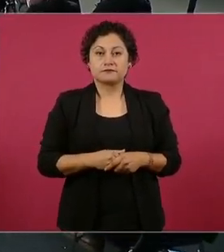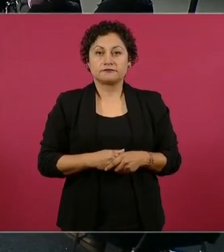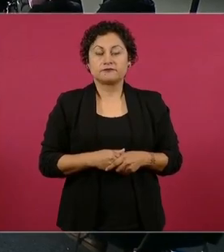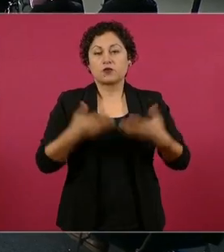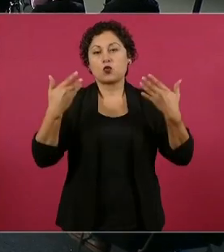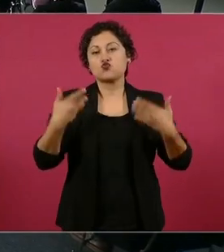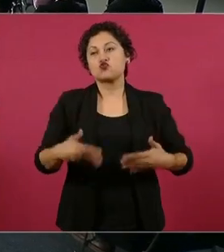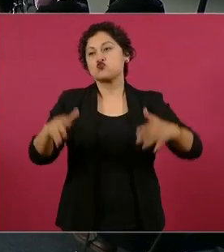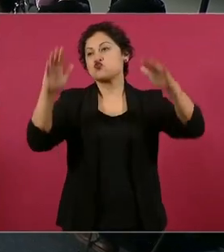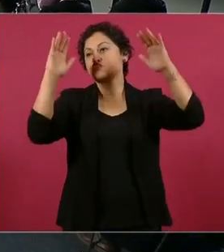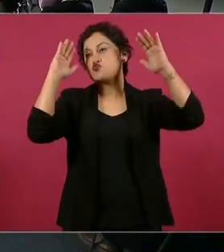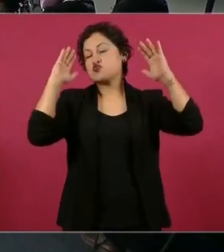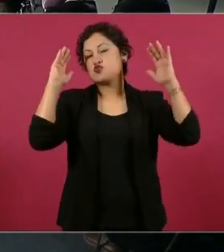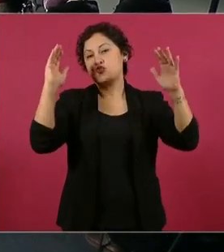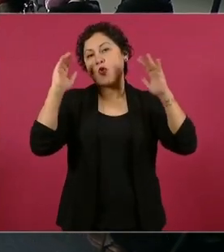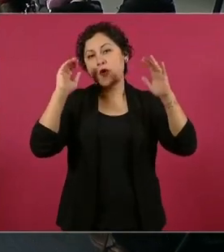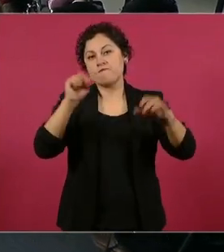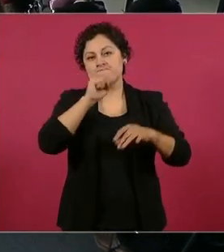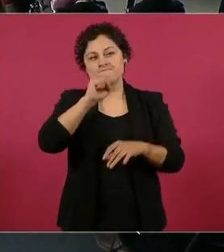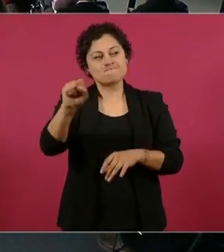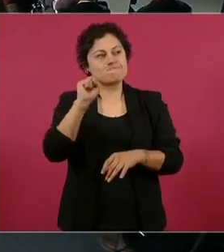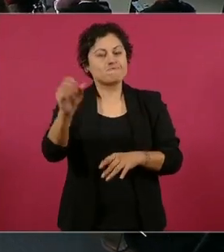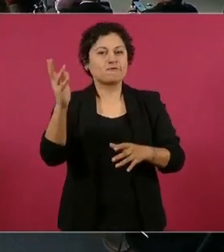Uy, se van a rayar.